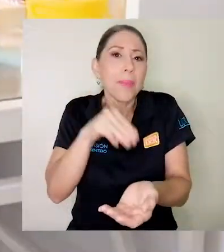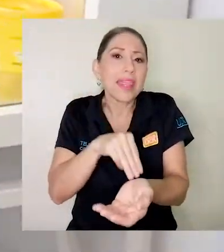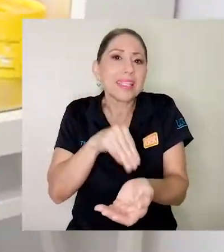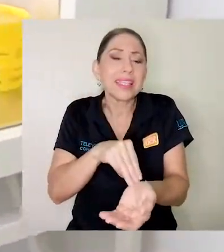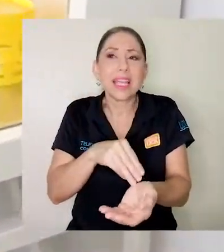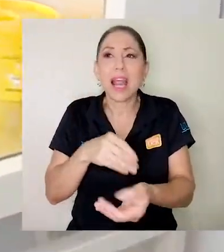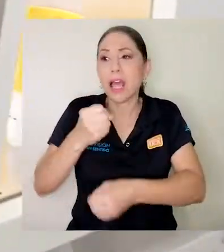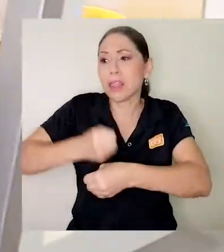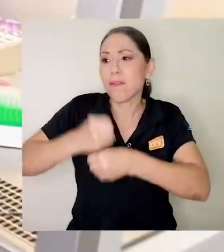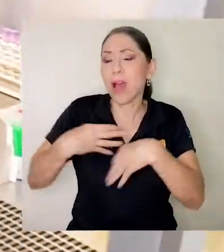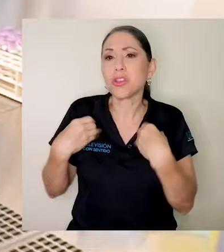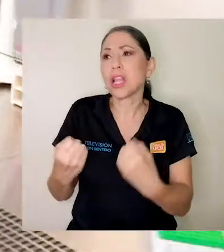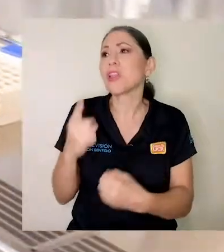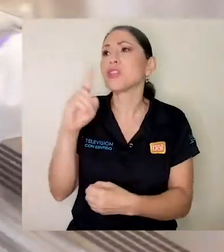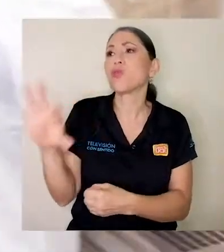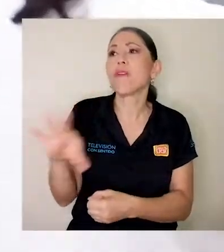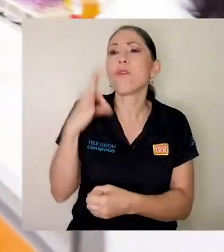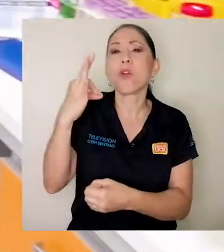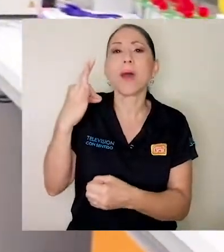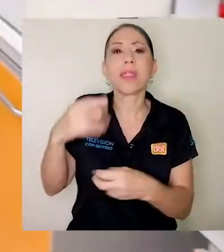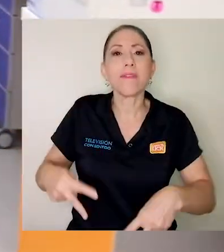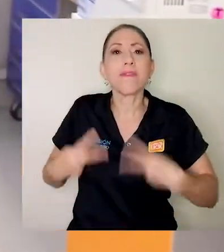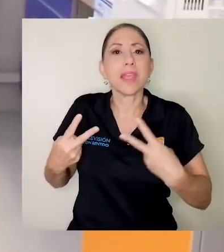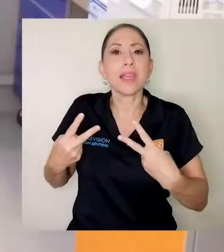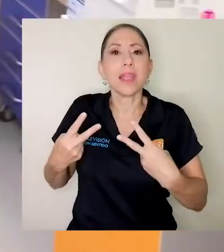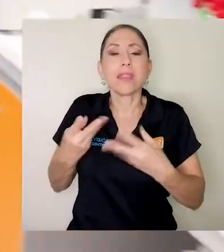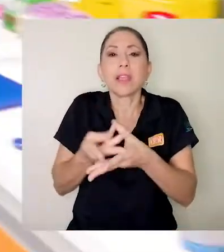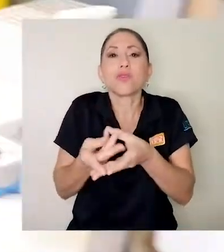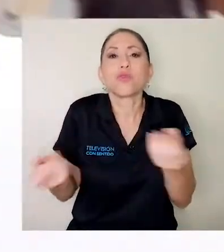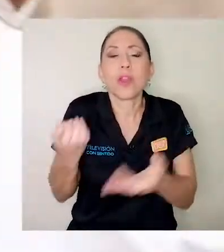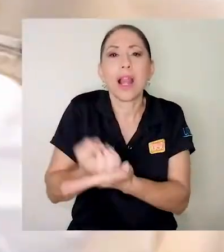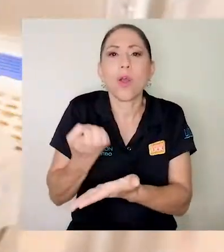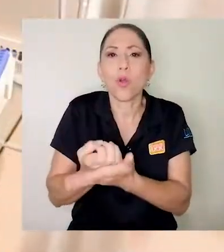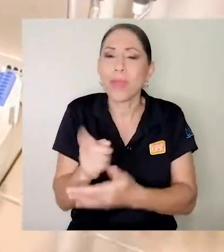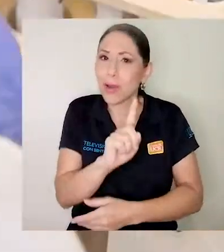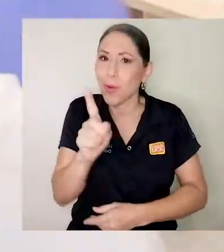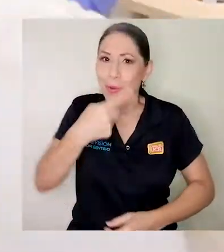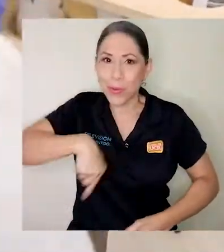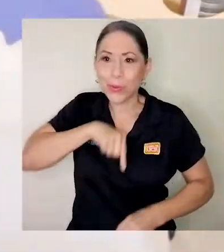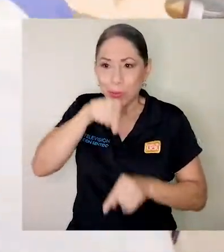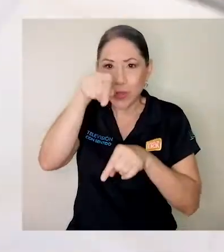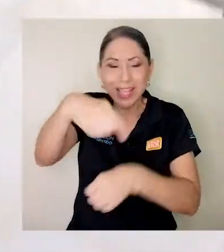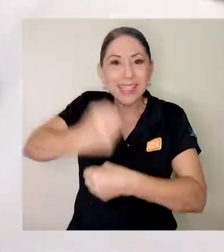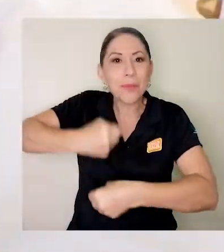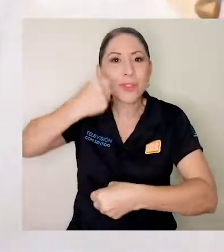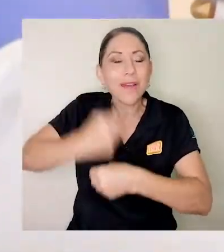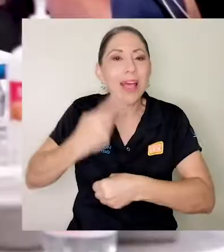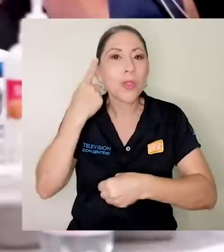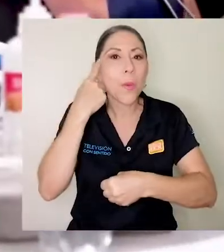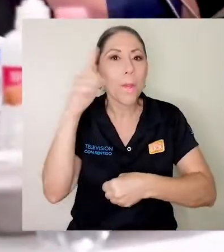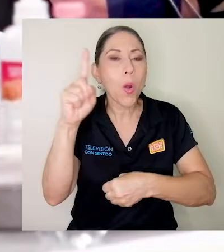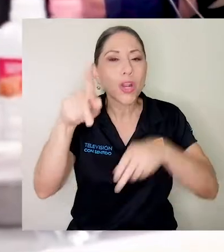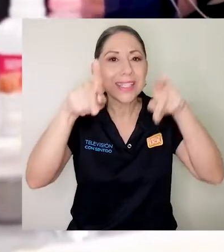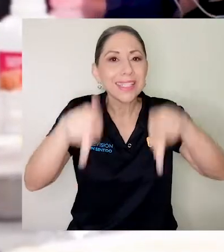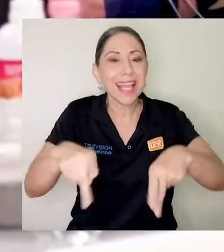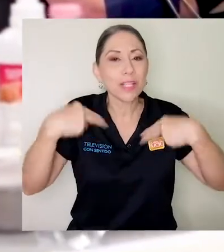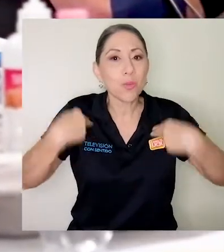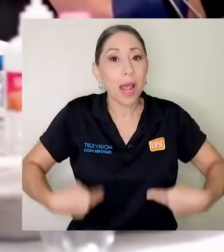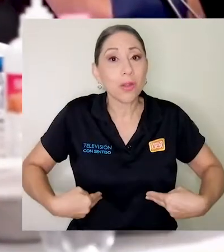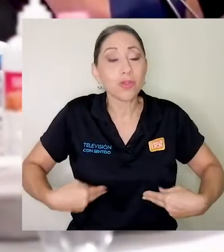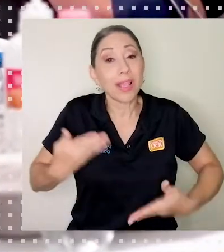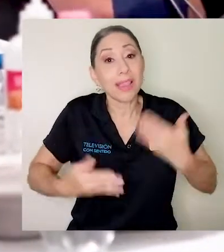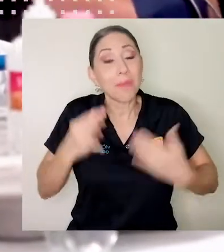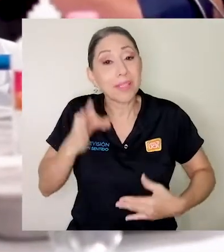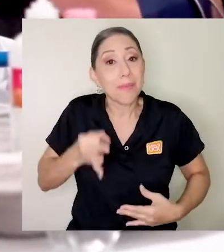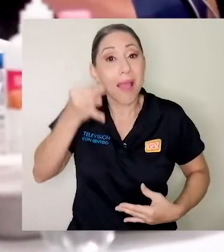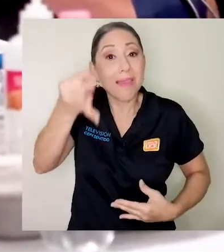como un modo de vivir, como un modo de arreglar la economía, sino saber que cuando estamos ahí trabajamos por seres humanos,